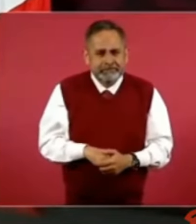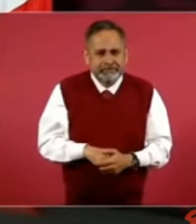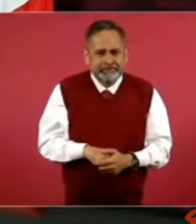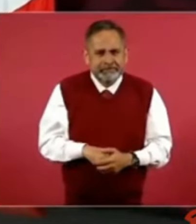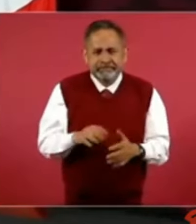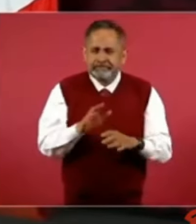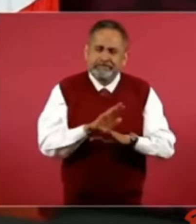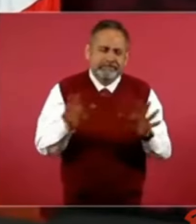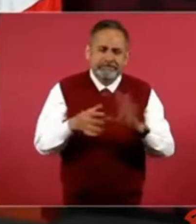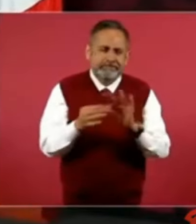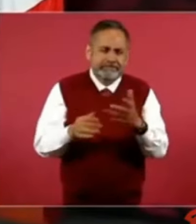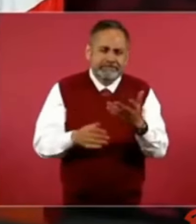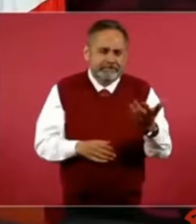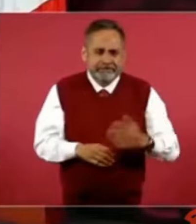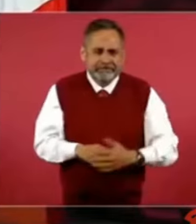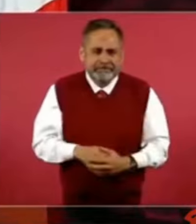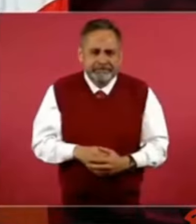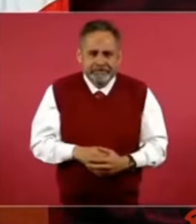Entonces, que